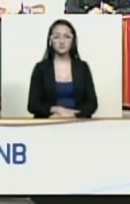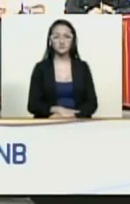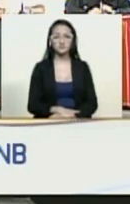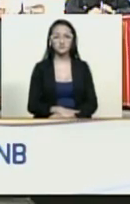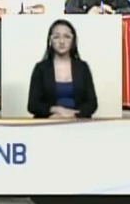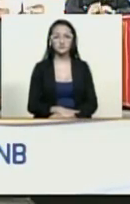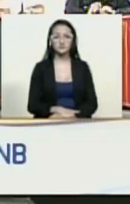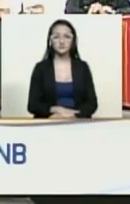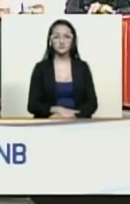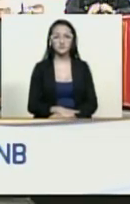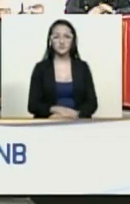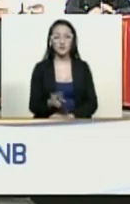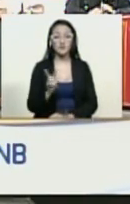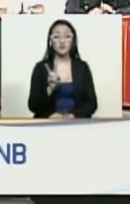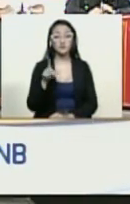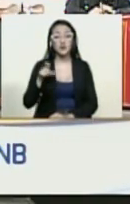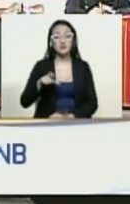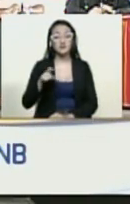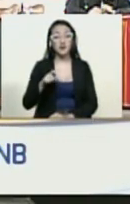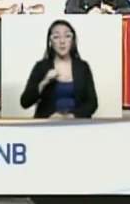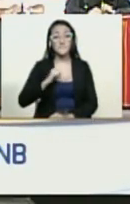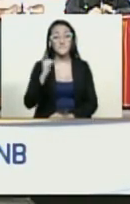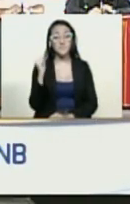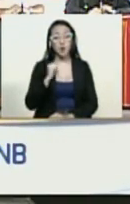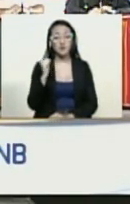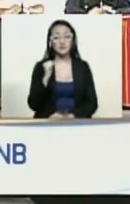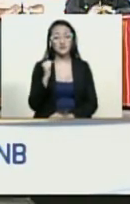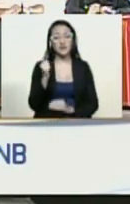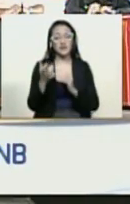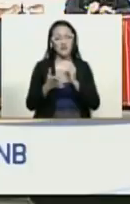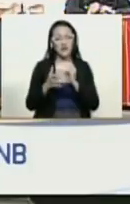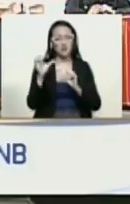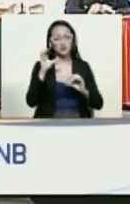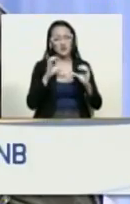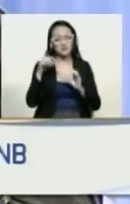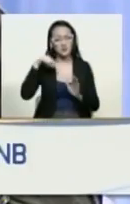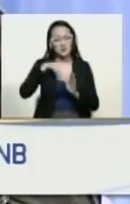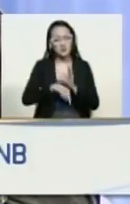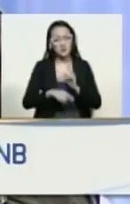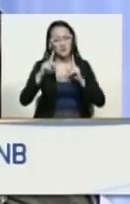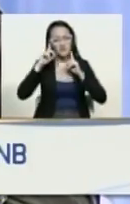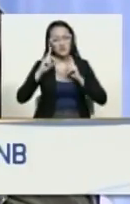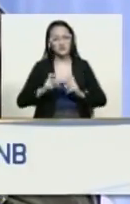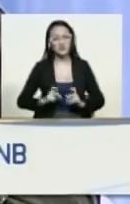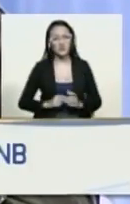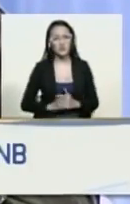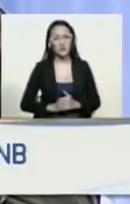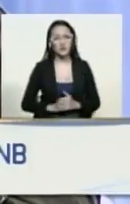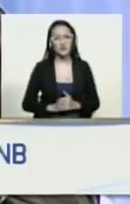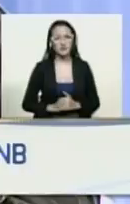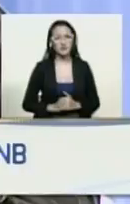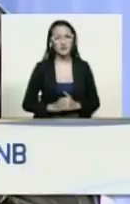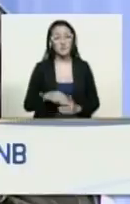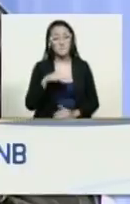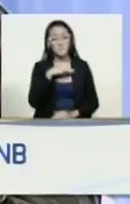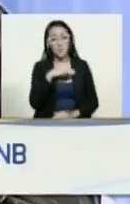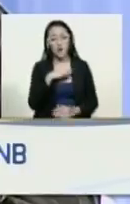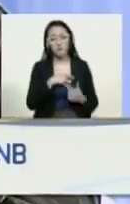porque Venezuela necesita policías de carácter científico, técnico, profesional, al más alto nivel y